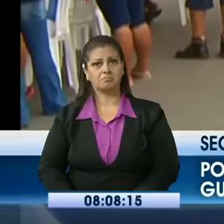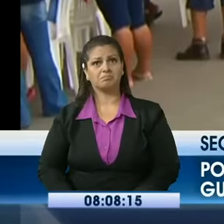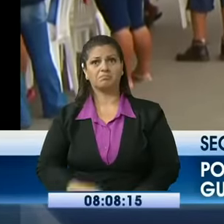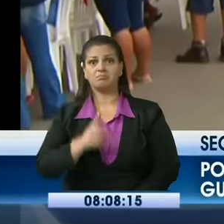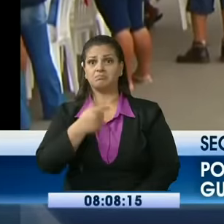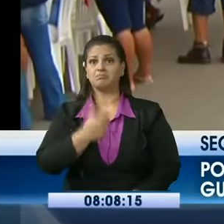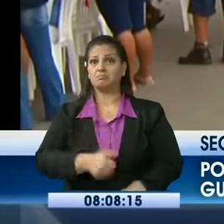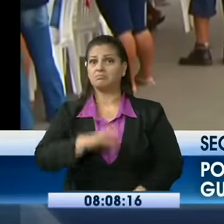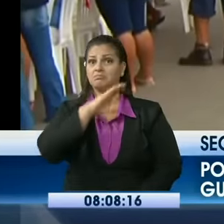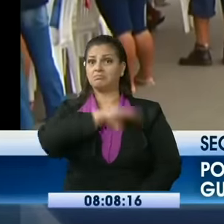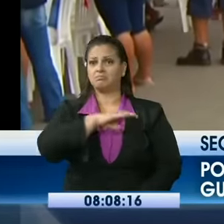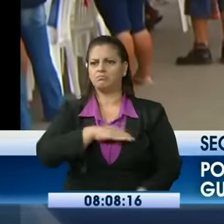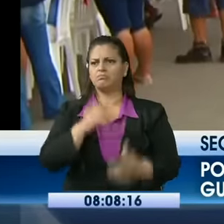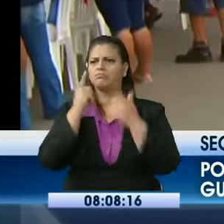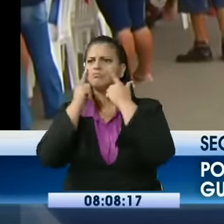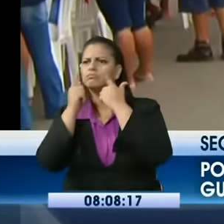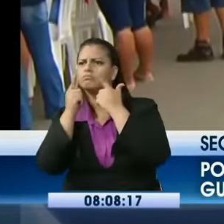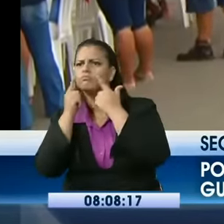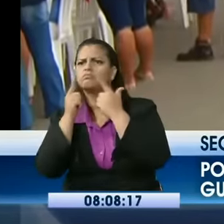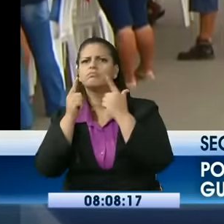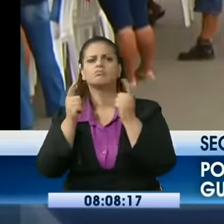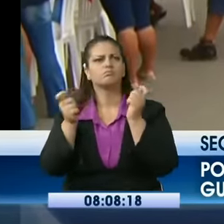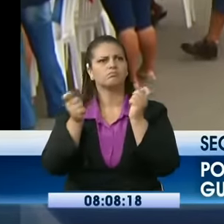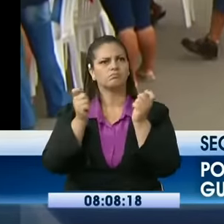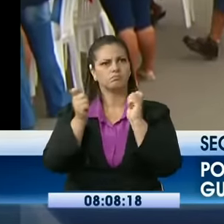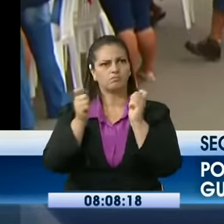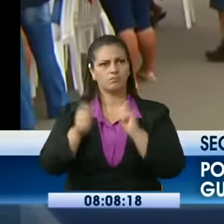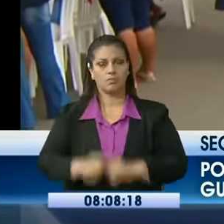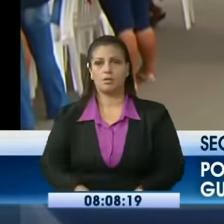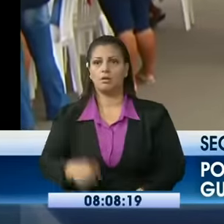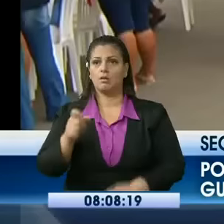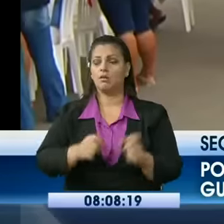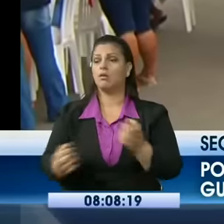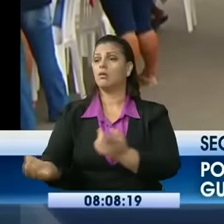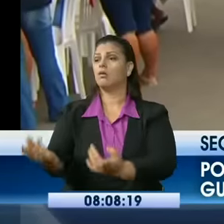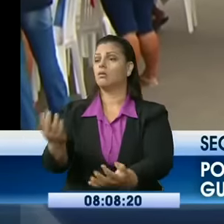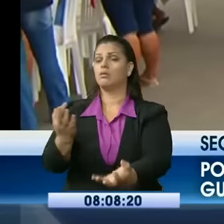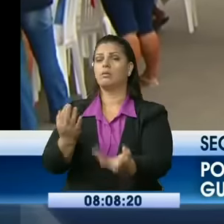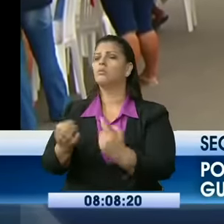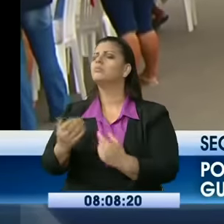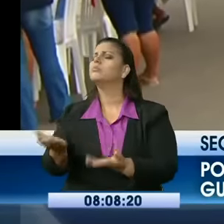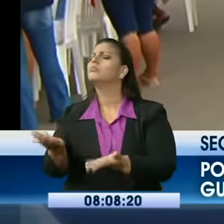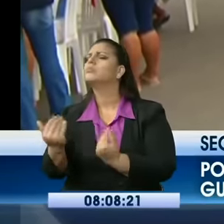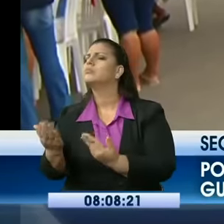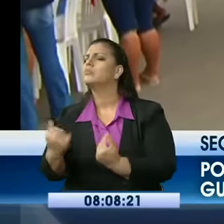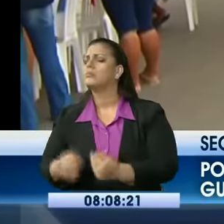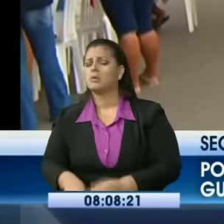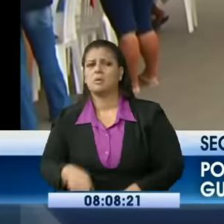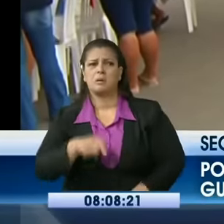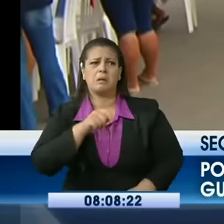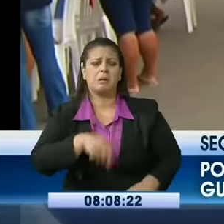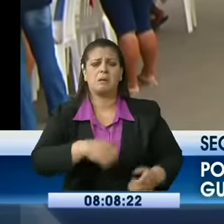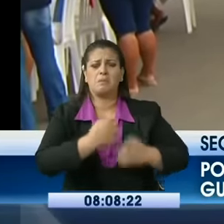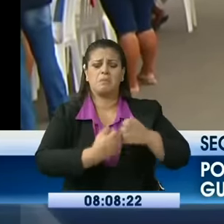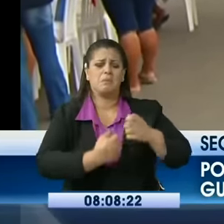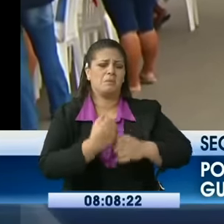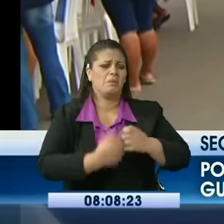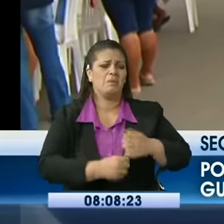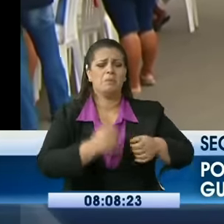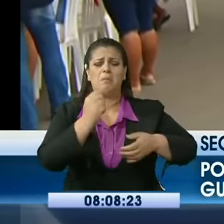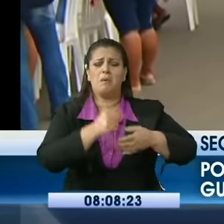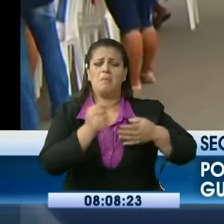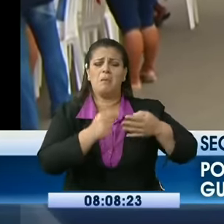provincia en este sector permitió que los habitantes tuvieran un diálogo directo a través del cual expresaron sus inquietudes, temas